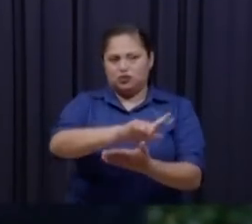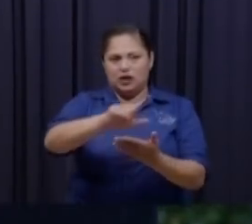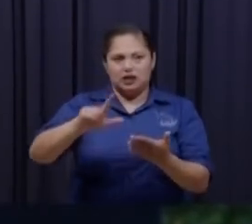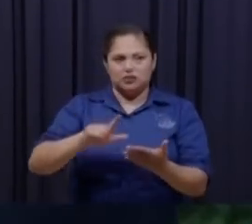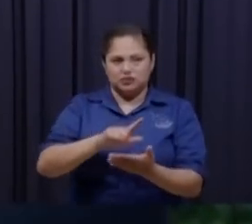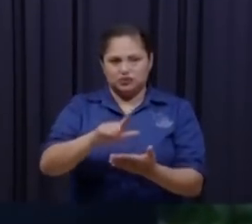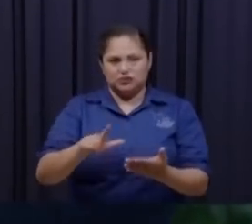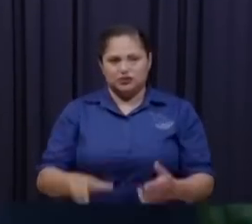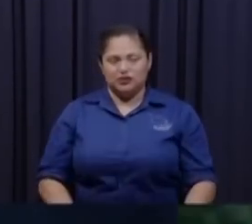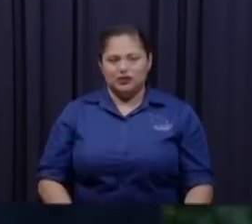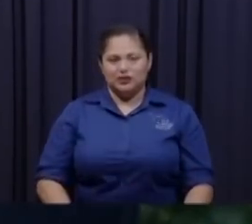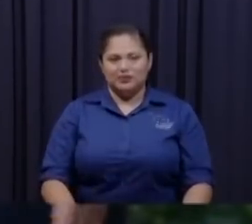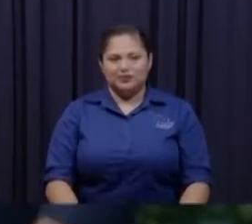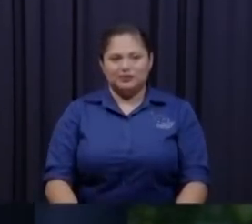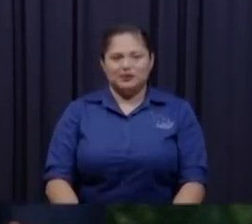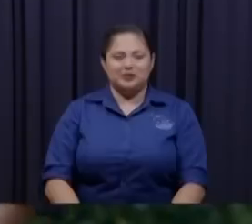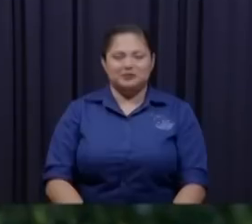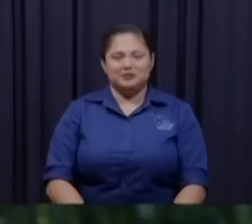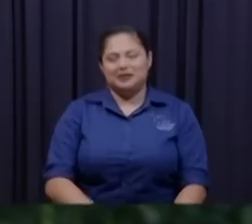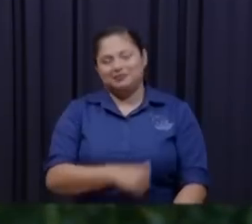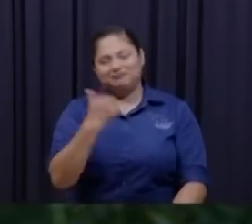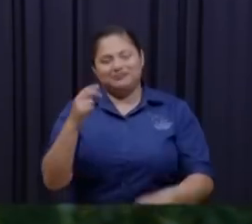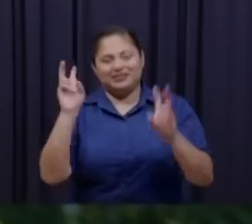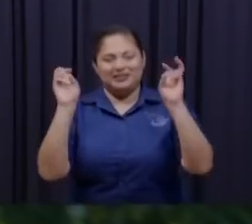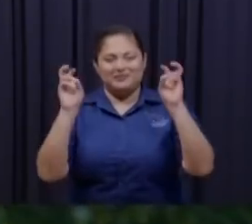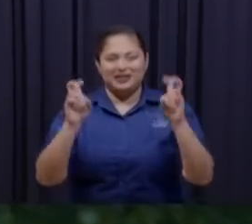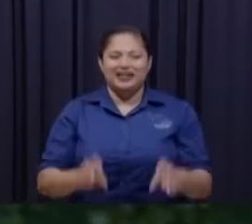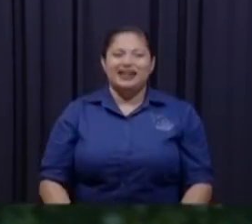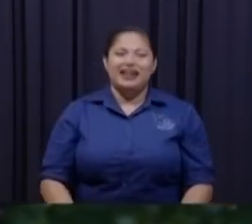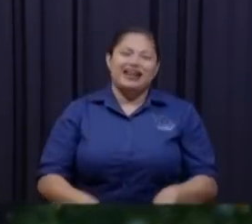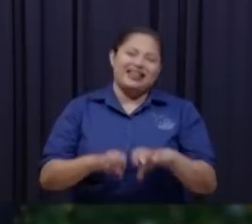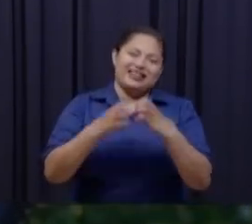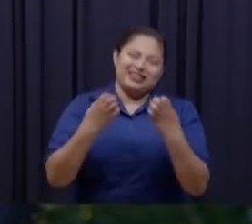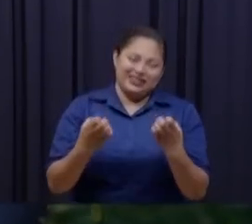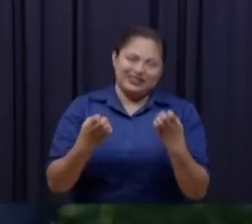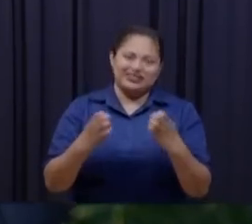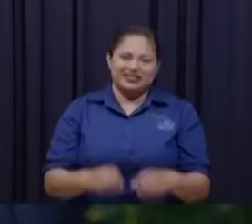conquistaron bélicamente, militarmente, pero es otra cosa. El asunto está que